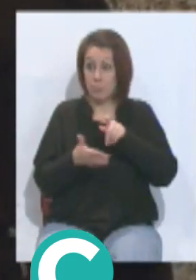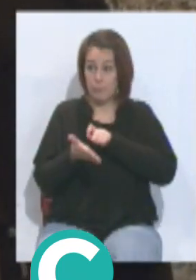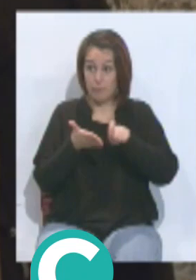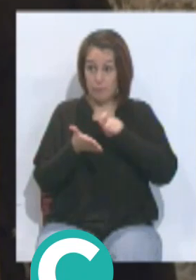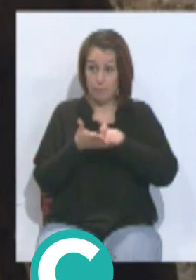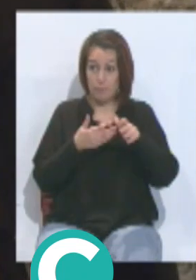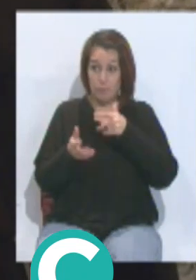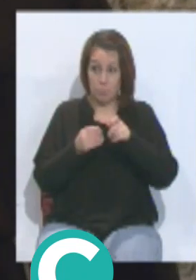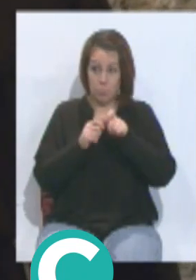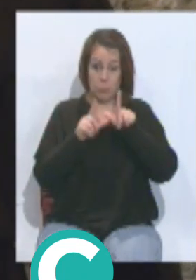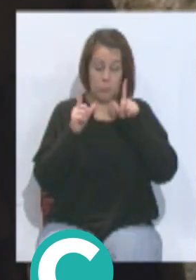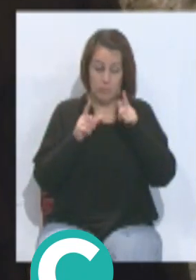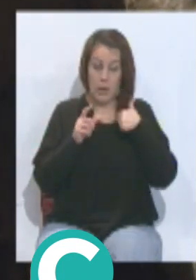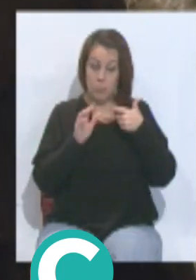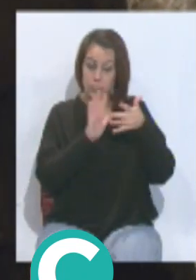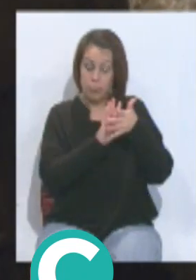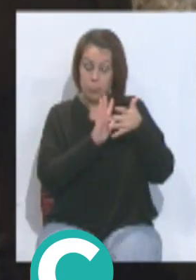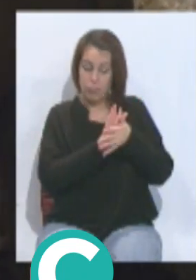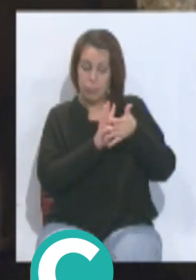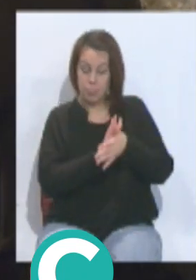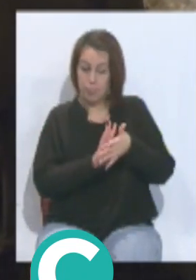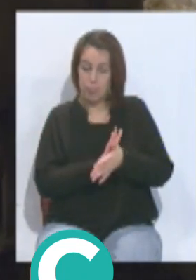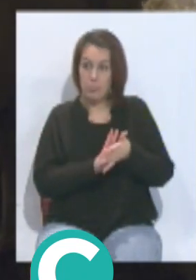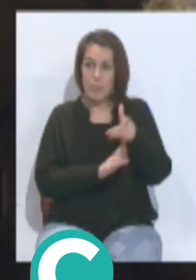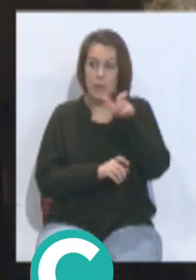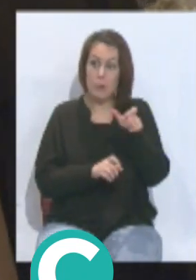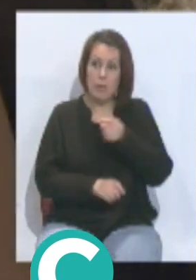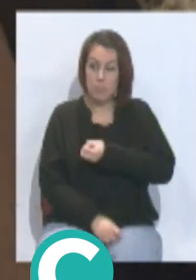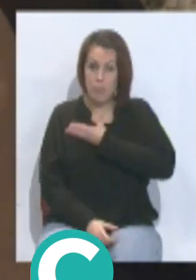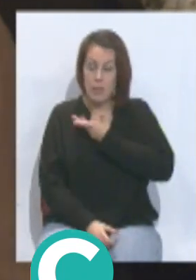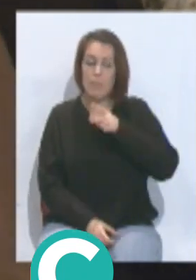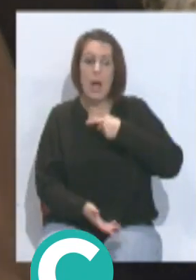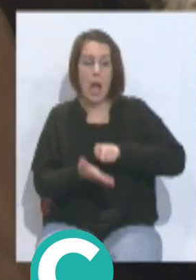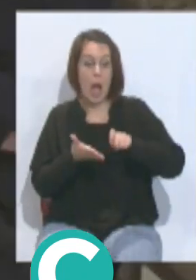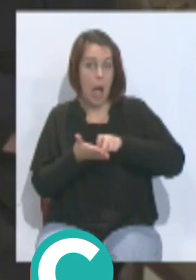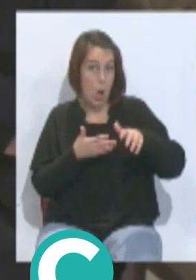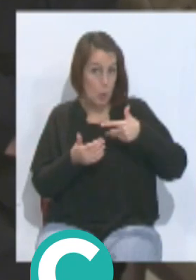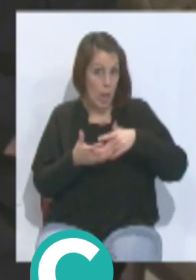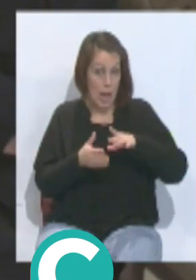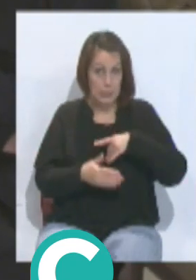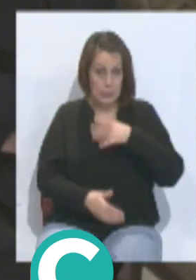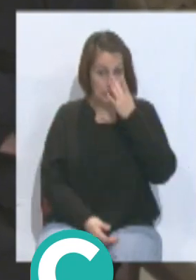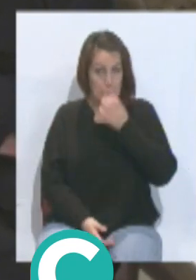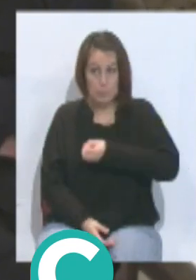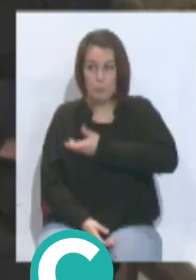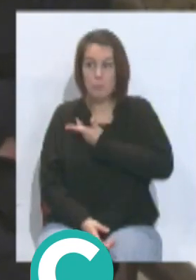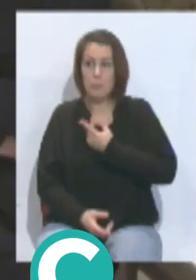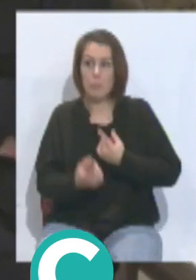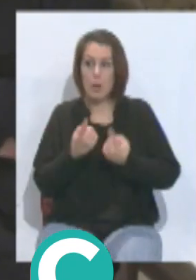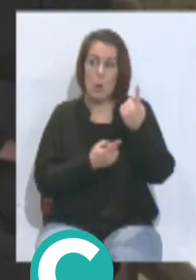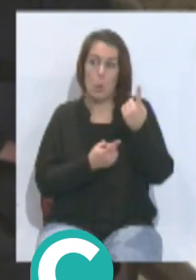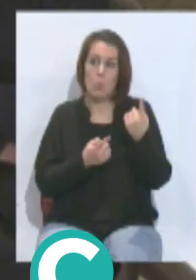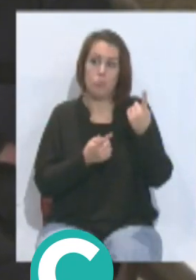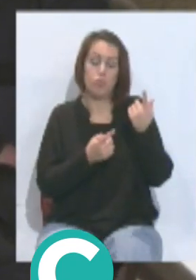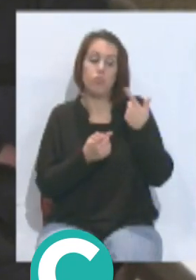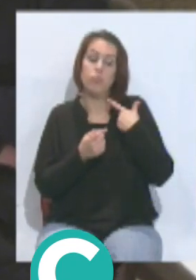protagonistas van desglosando en esos encuentros con aficionados y con autores, con carnavaleros, pues algunas trazas